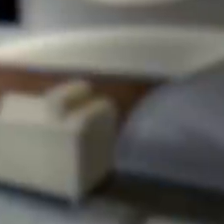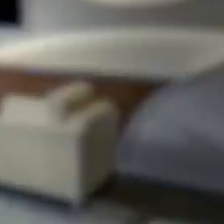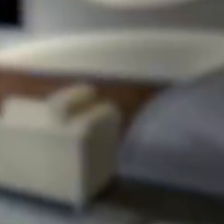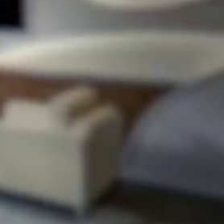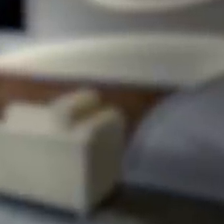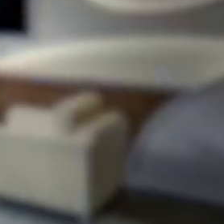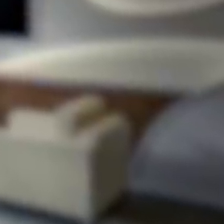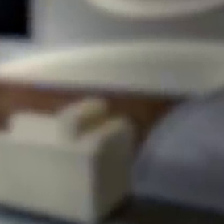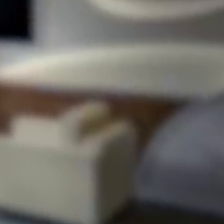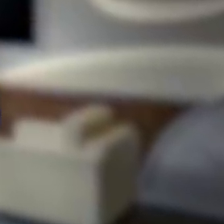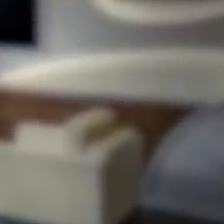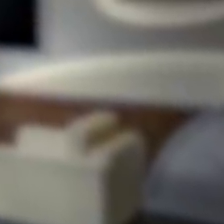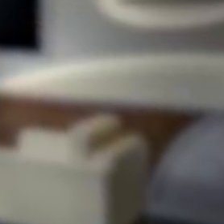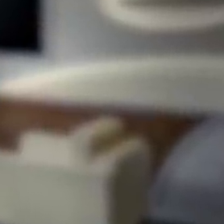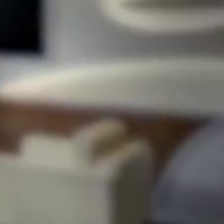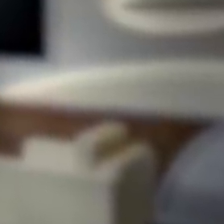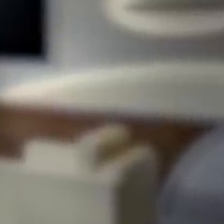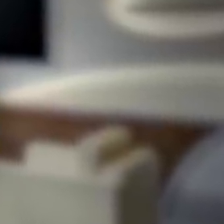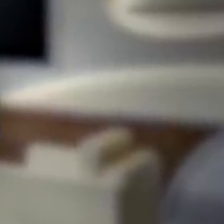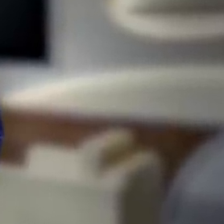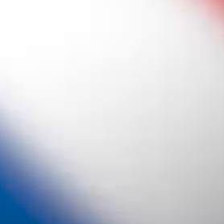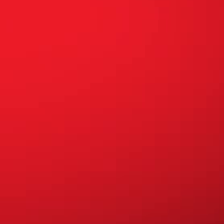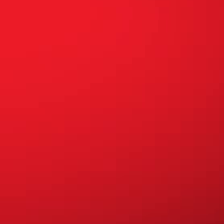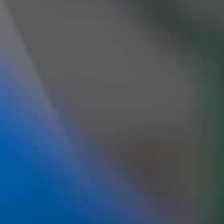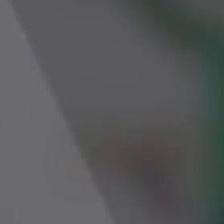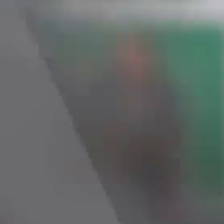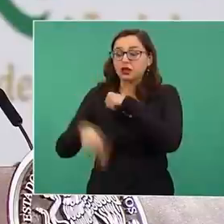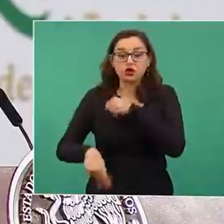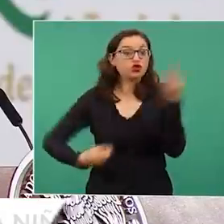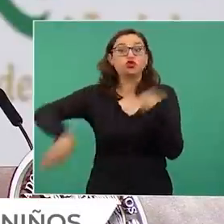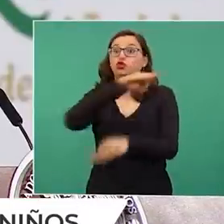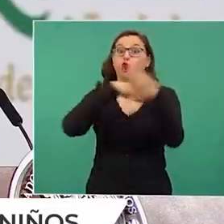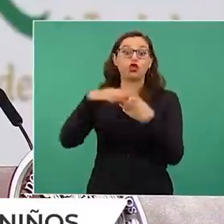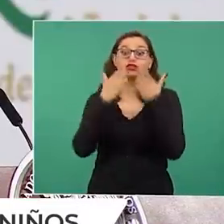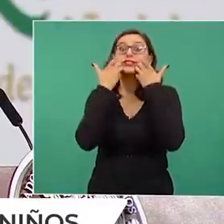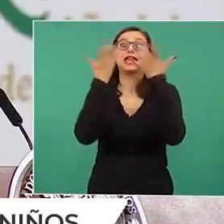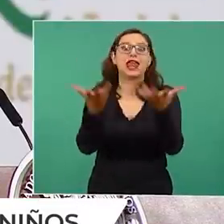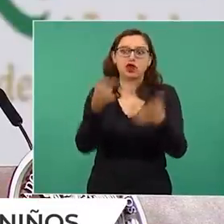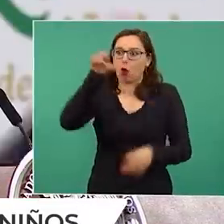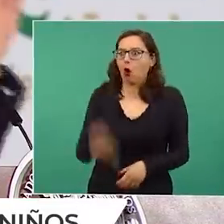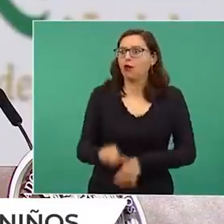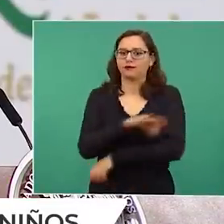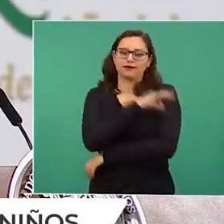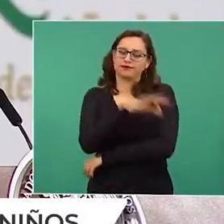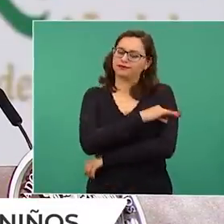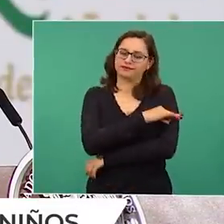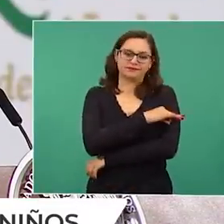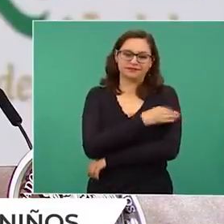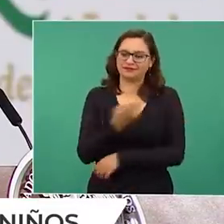2, y el grado de individualismo y egoísmo. Entonces, por eso es que nos parece desafortunado esta